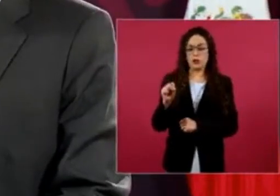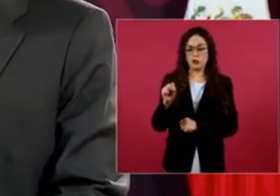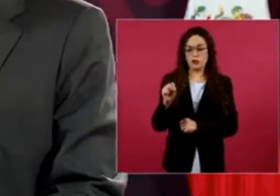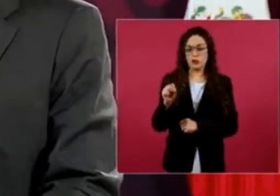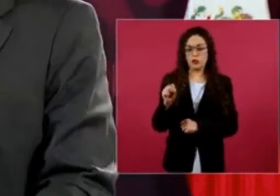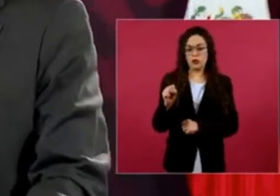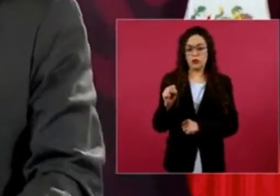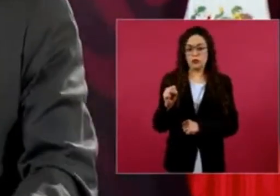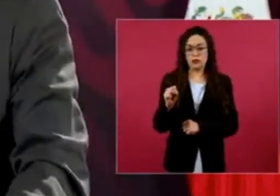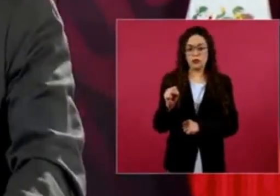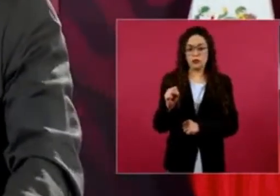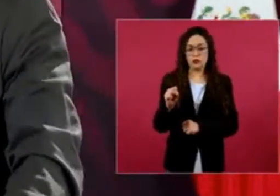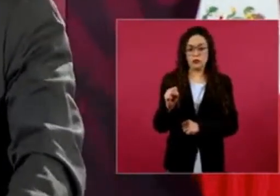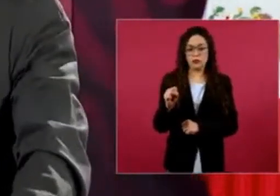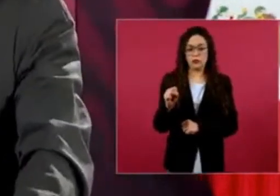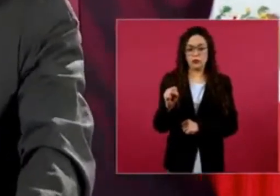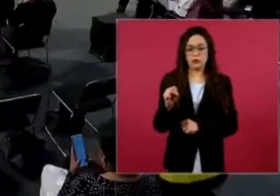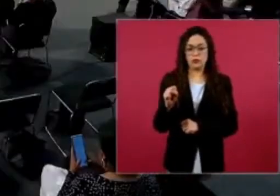Pero